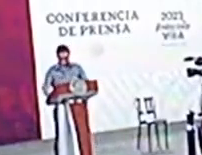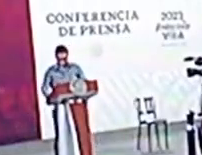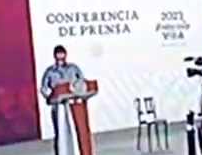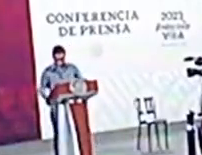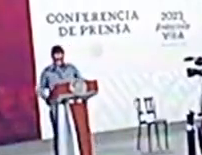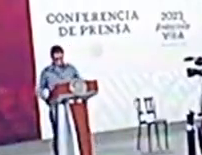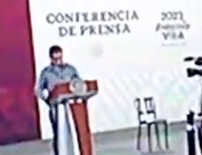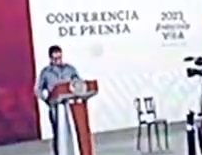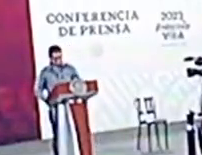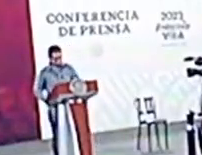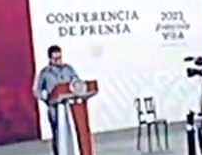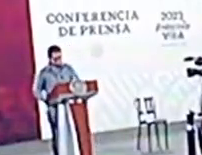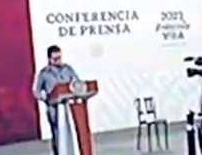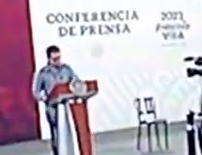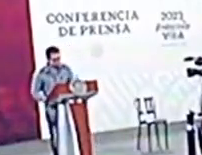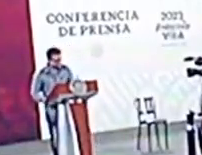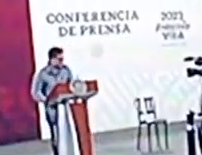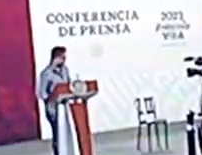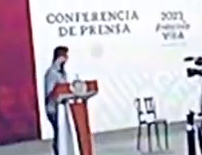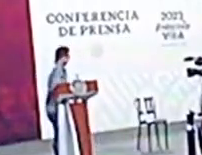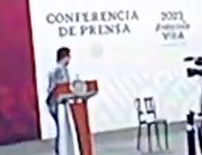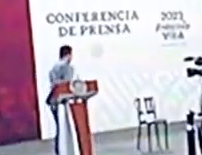y está por llegar el presidente.